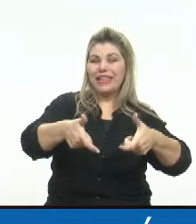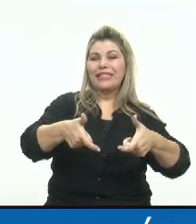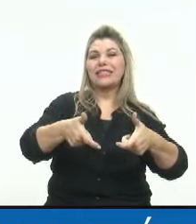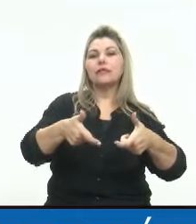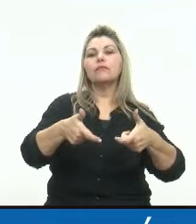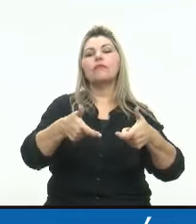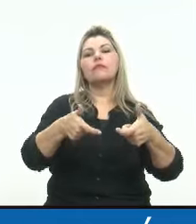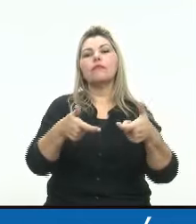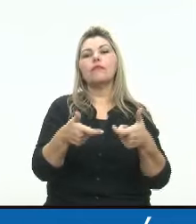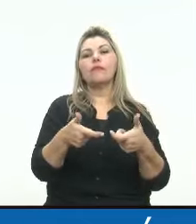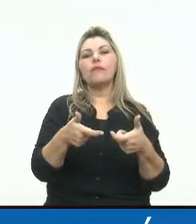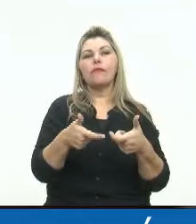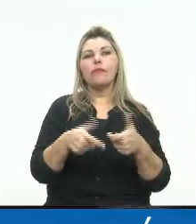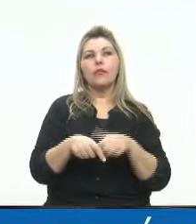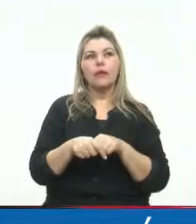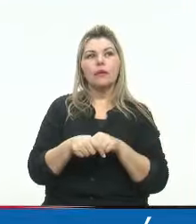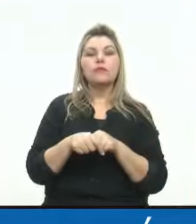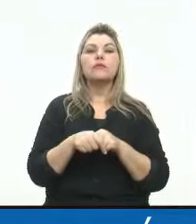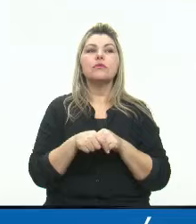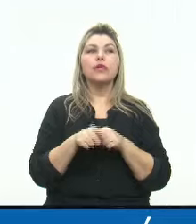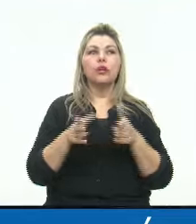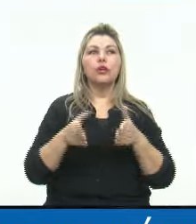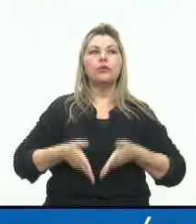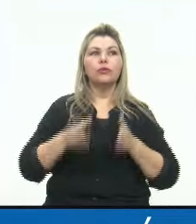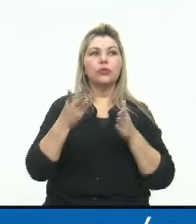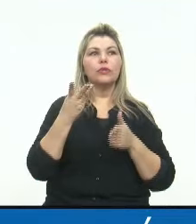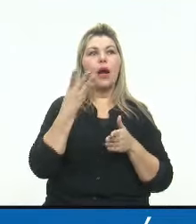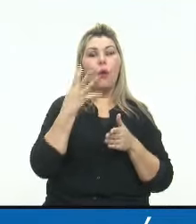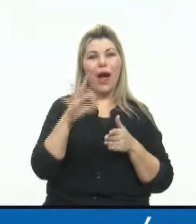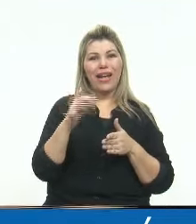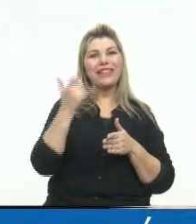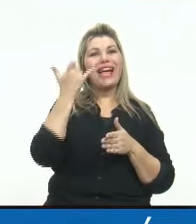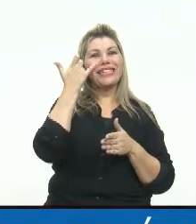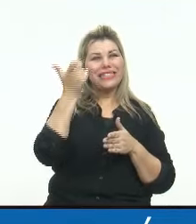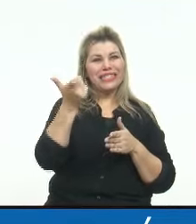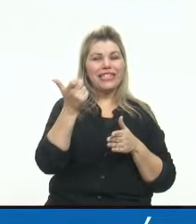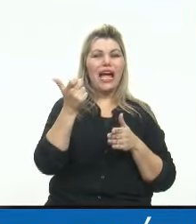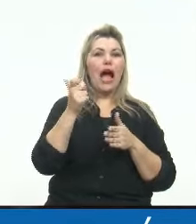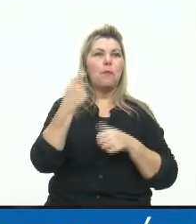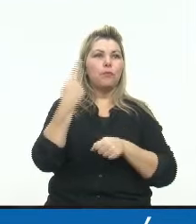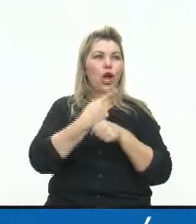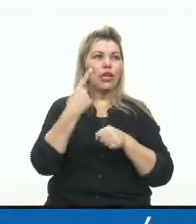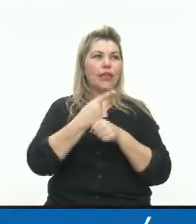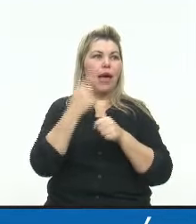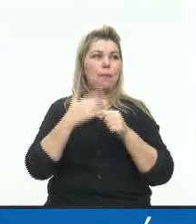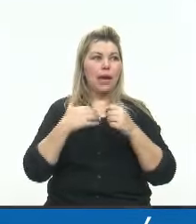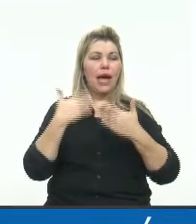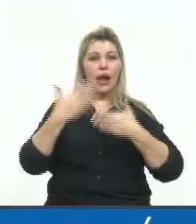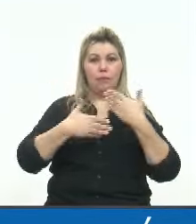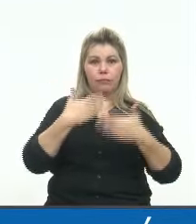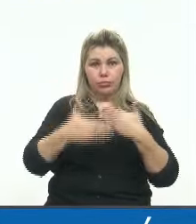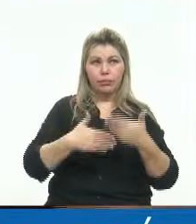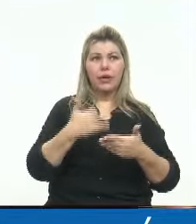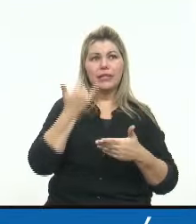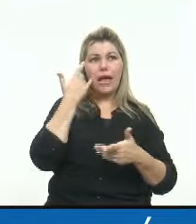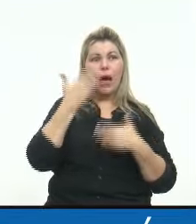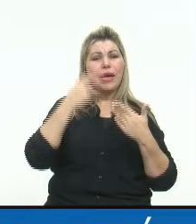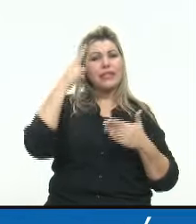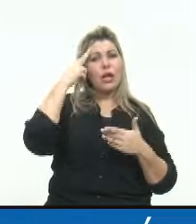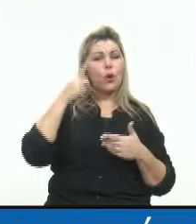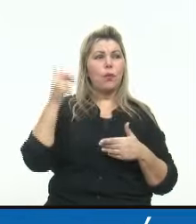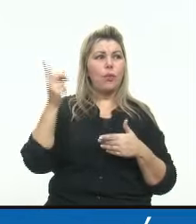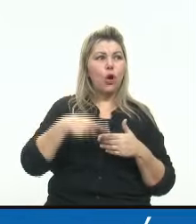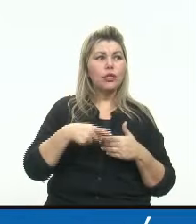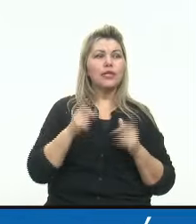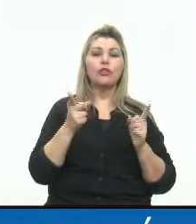nuevamente hablamos de la Ruta Nacional 40. Esta obra está priorizada para su ejecución. En este caso tiene un avance del 9%.